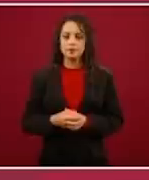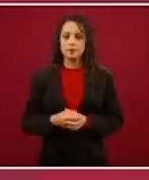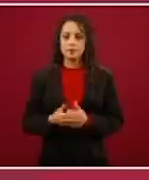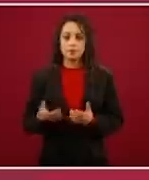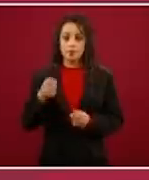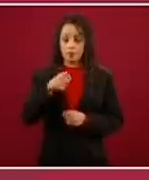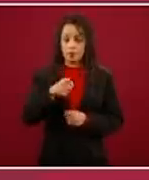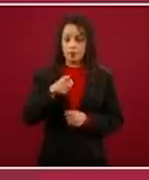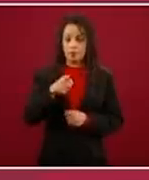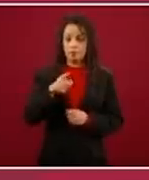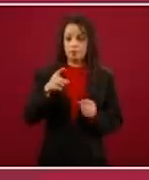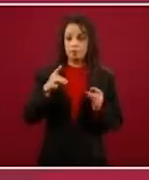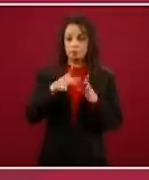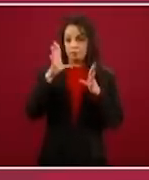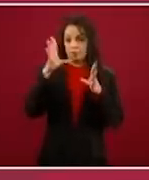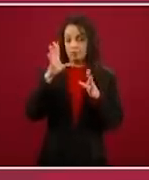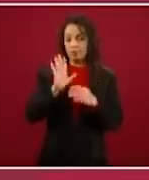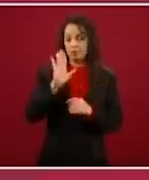se olvida,